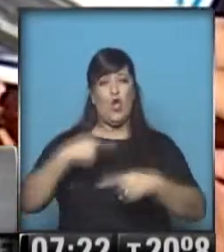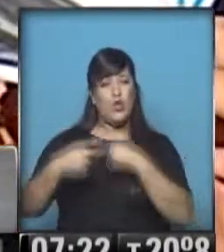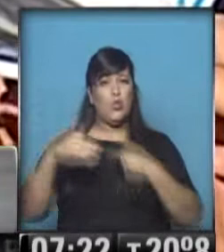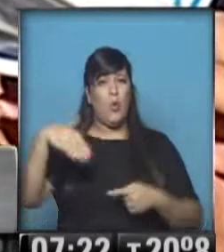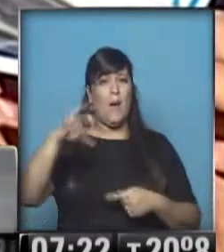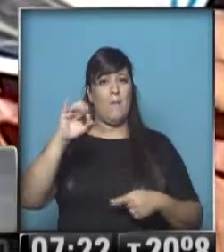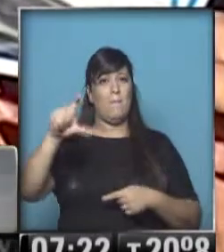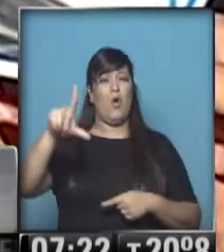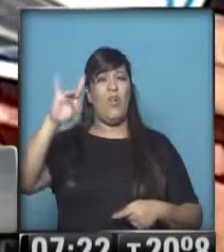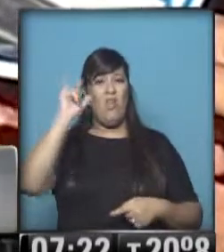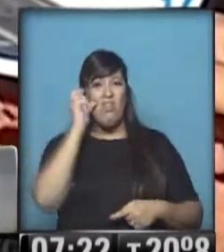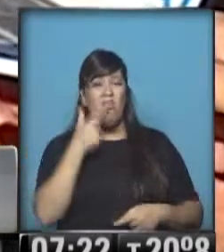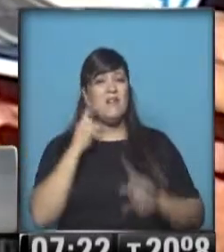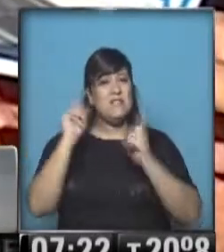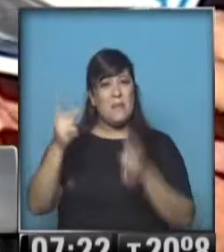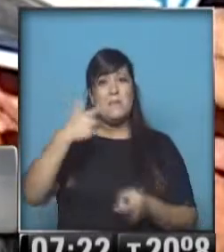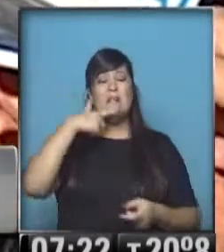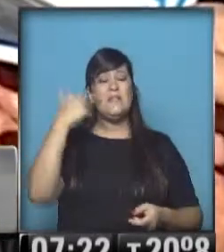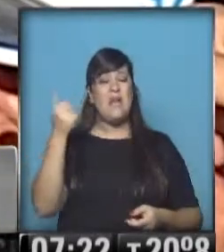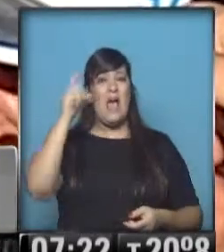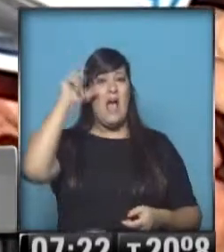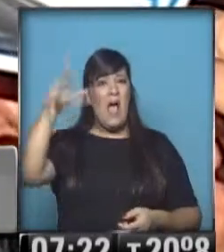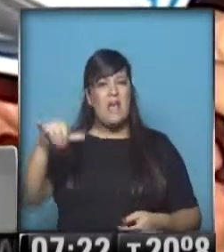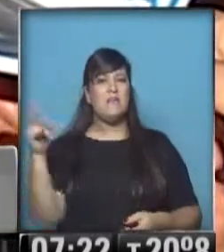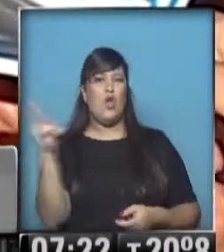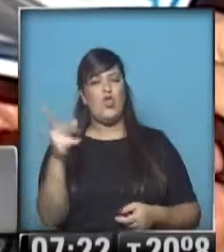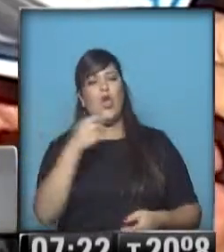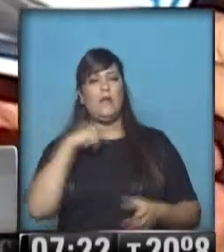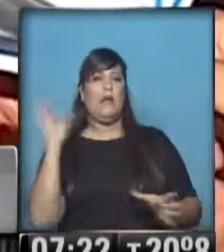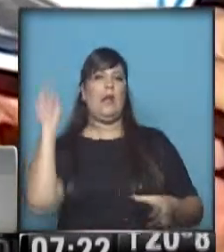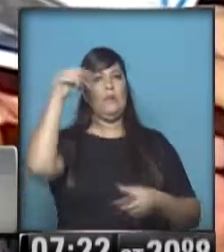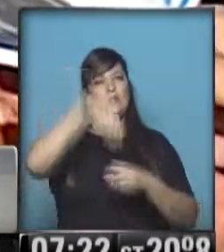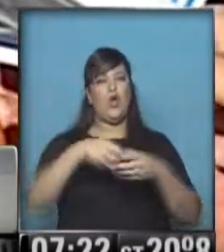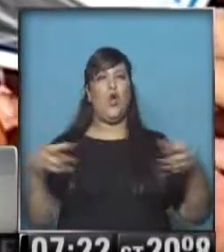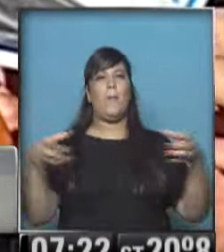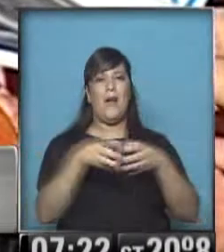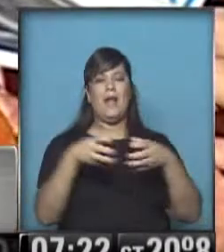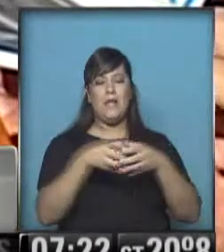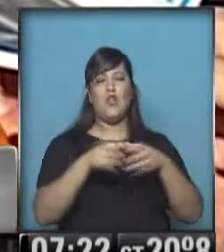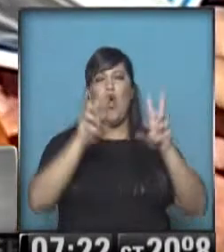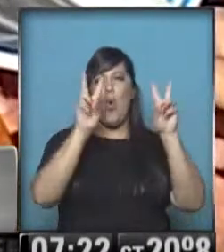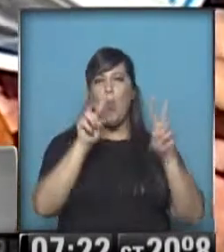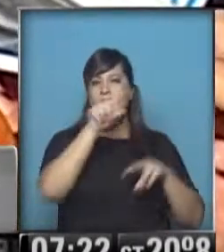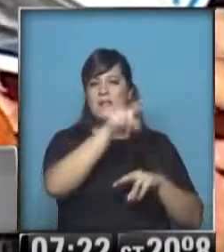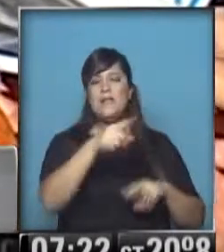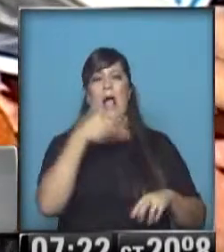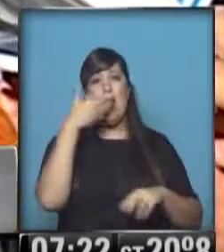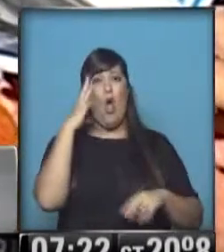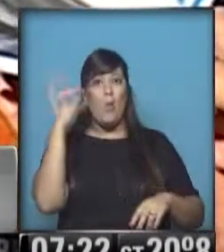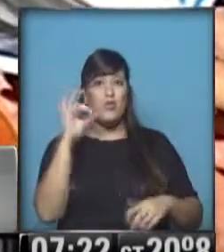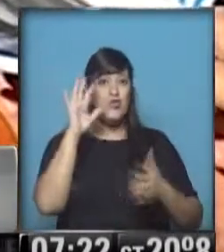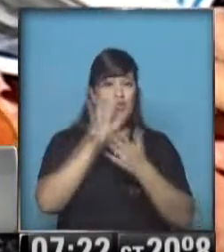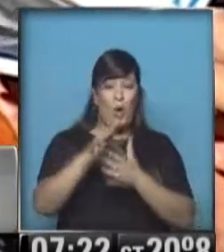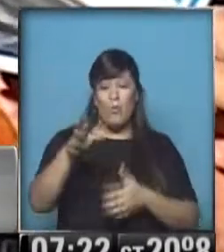sigan Ricardo Sáenz queriendo meterse con el partido judicial a opinar sobre cosas que no les competen,